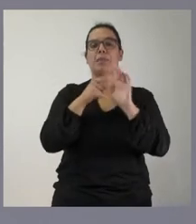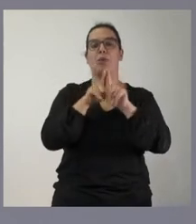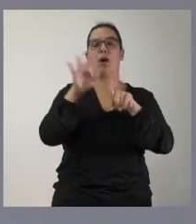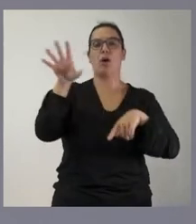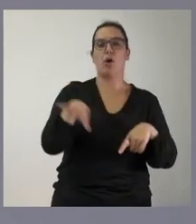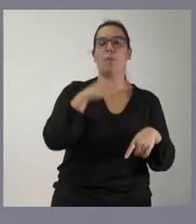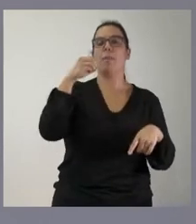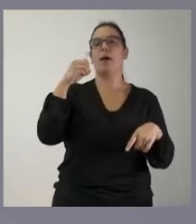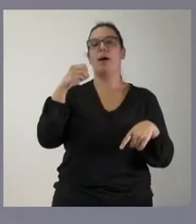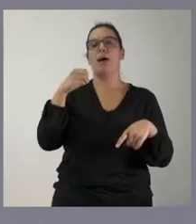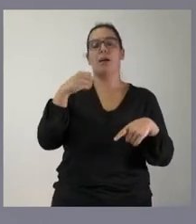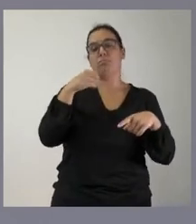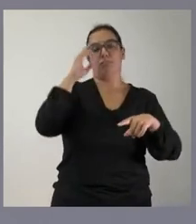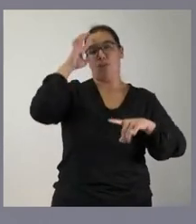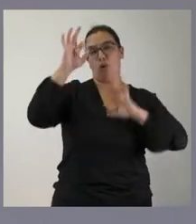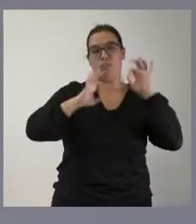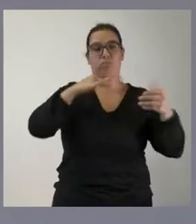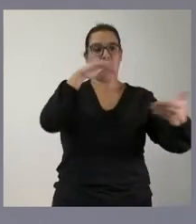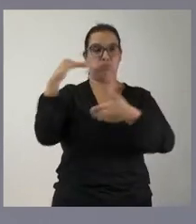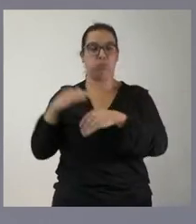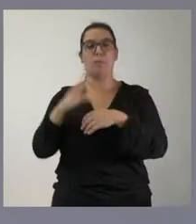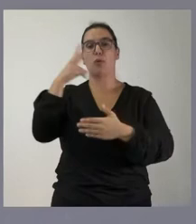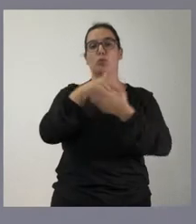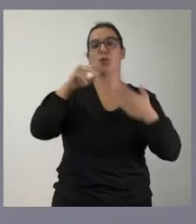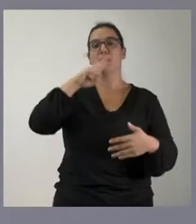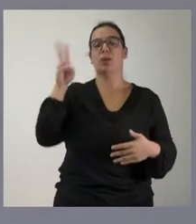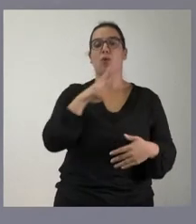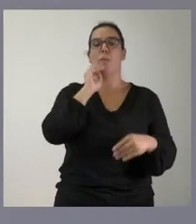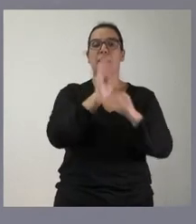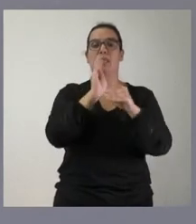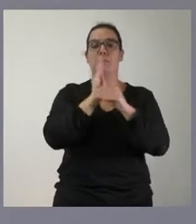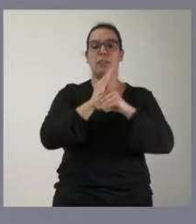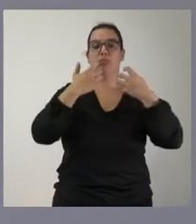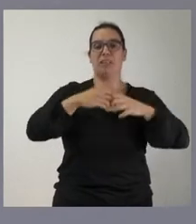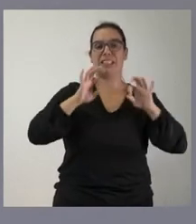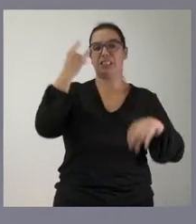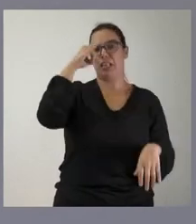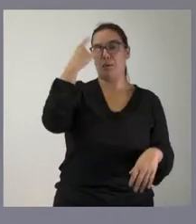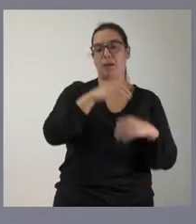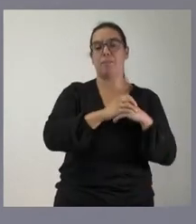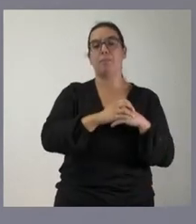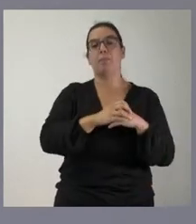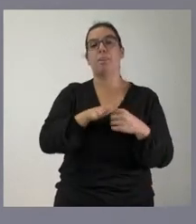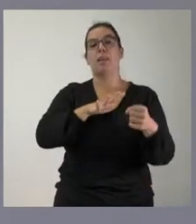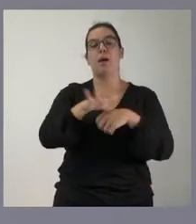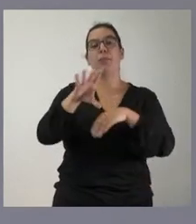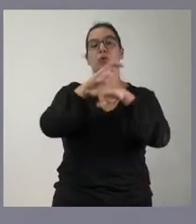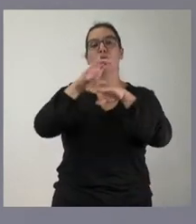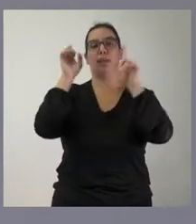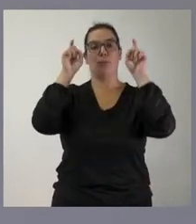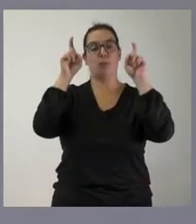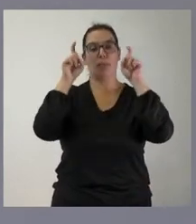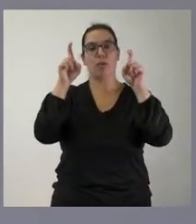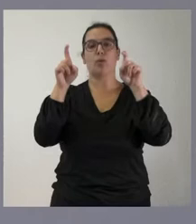y ámbito logístico dos millones de euros de mantenimiento de equipos en Salamanca en el ámbito de la consejería de Educación